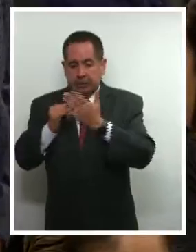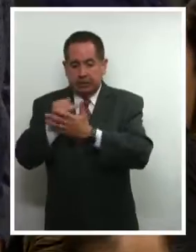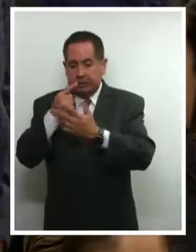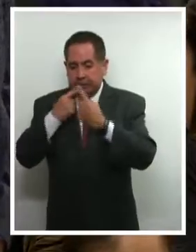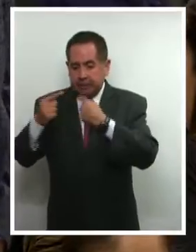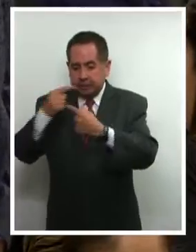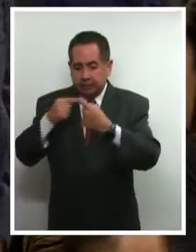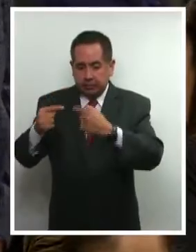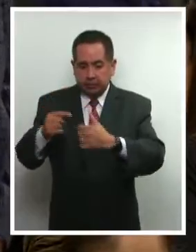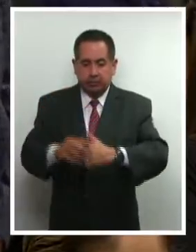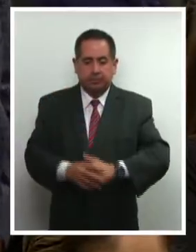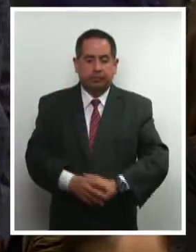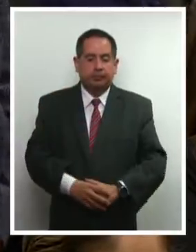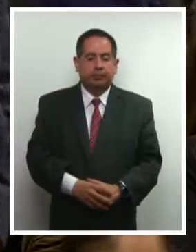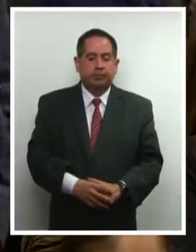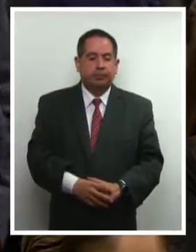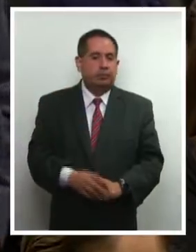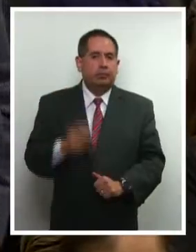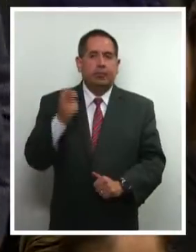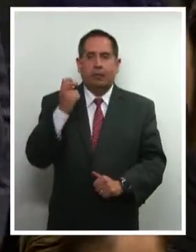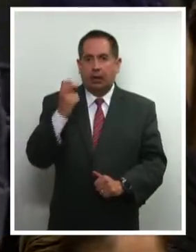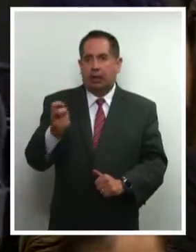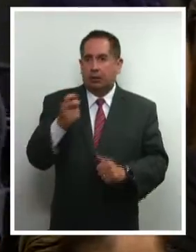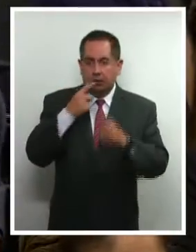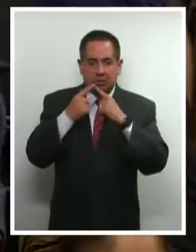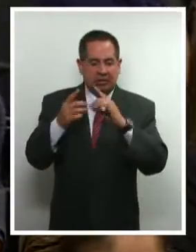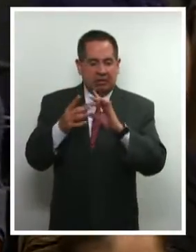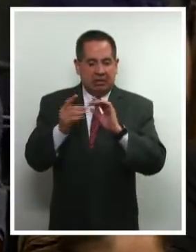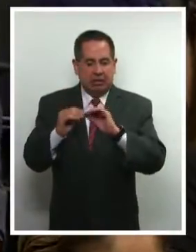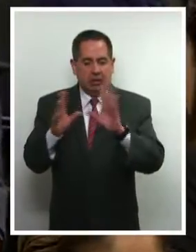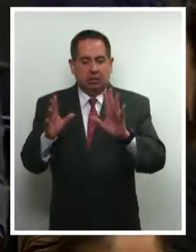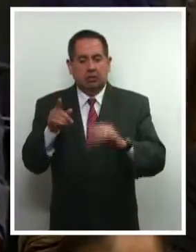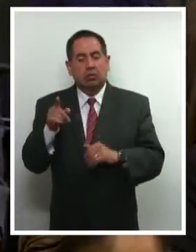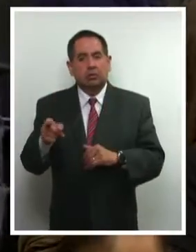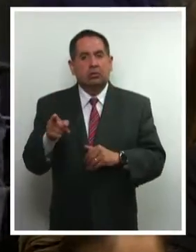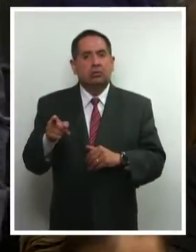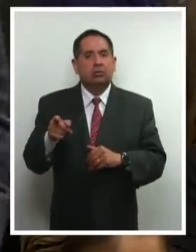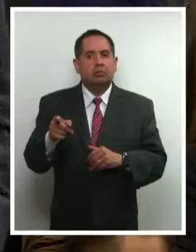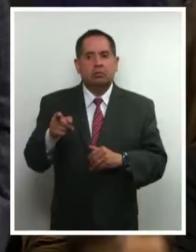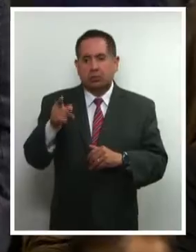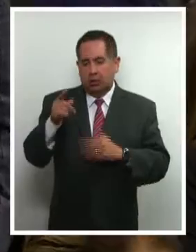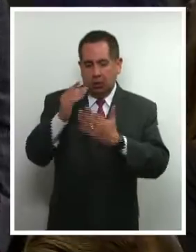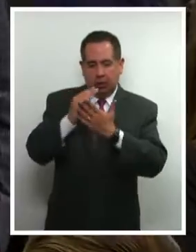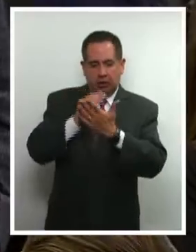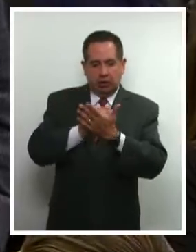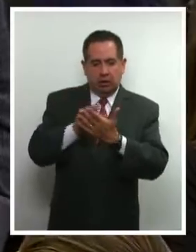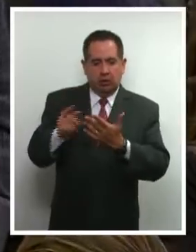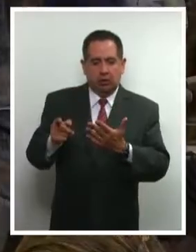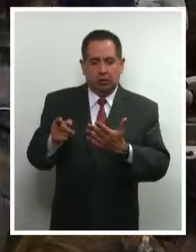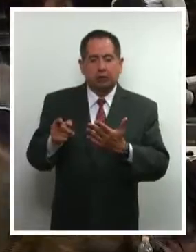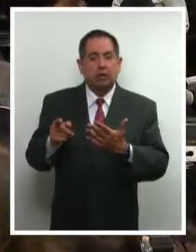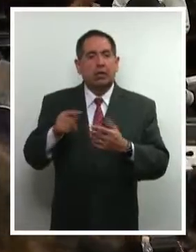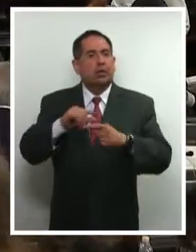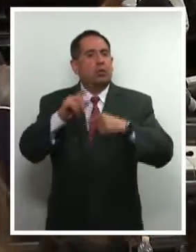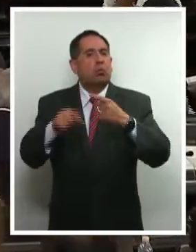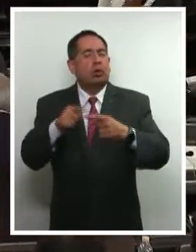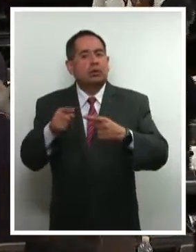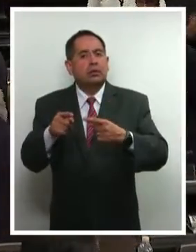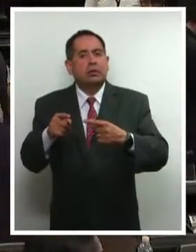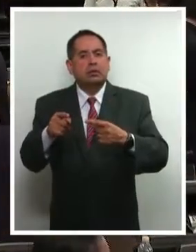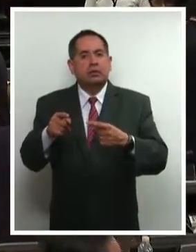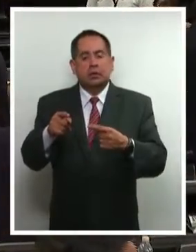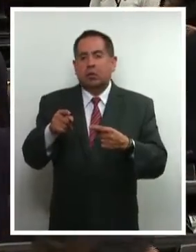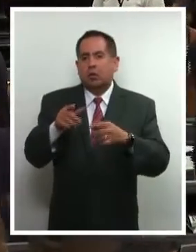particular. Este es un primer bloque en la votación nominal, después vendrán los numerales